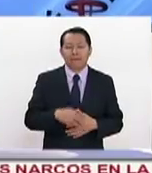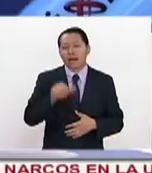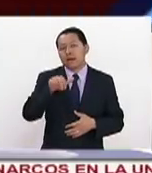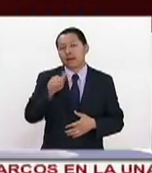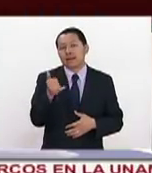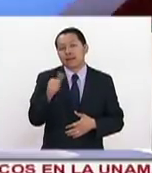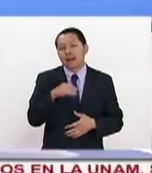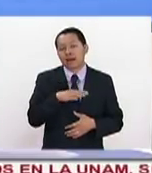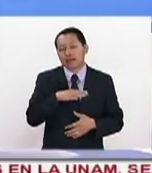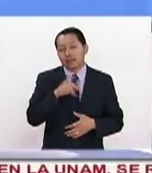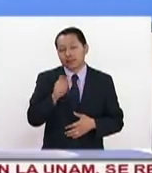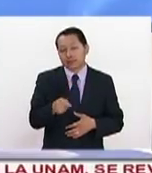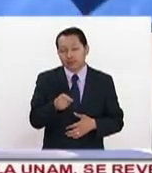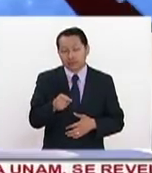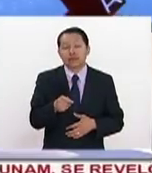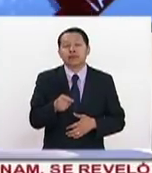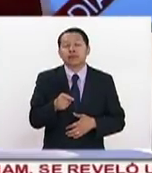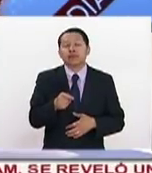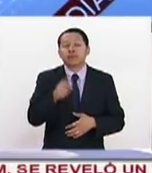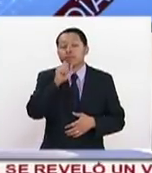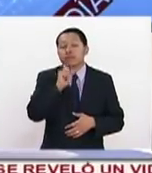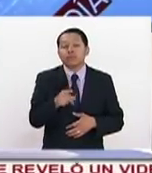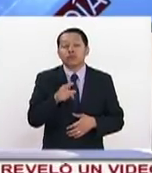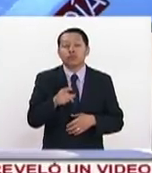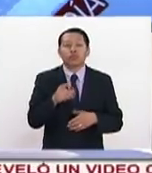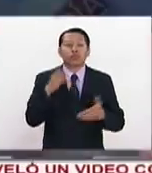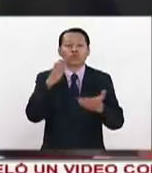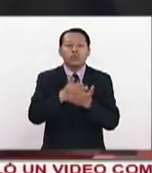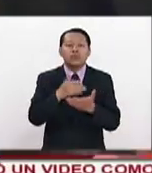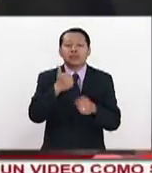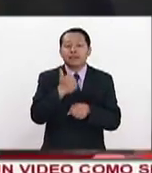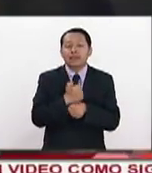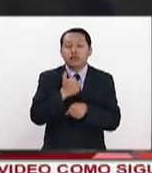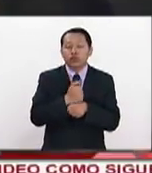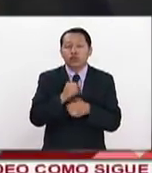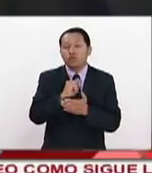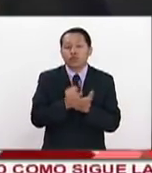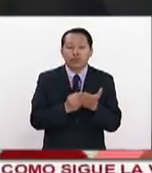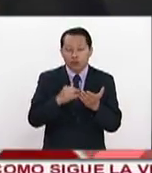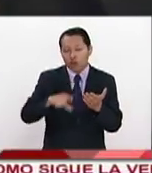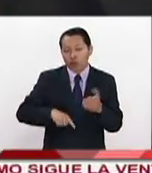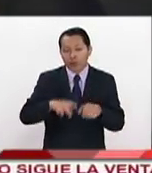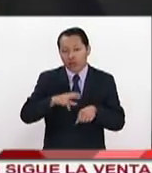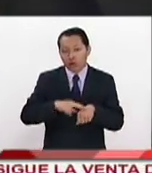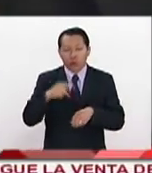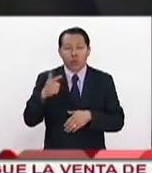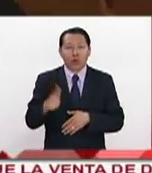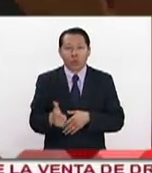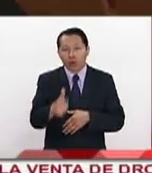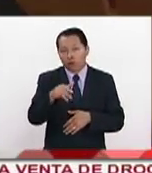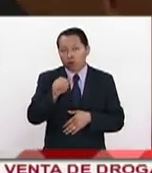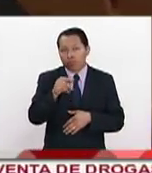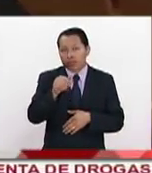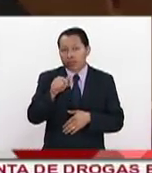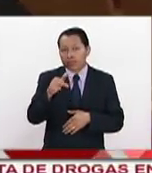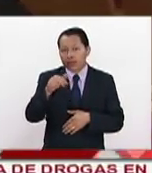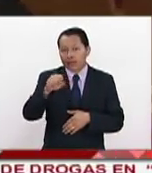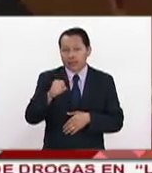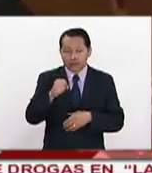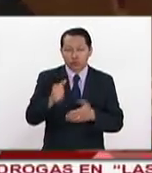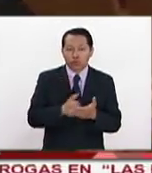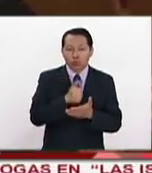Ricardo Anaya, candidato de la coalición por México al Frente, asistió al 6º informe del gobernador de Guanajuato, Miguel Márquez, en la ciudad de